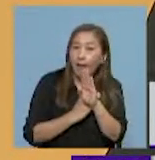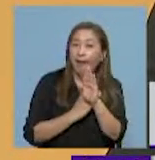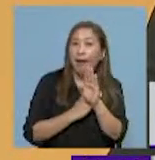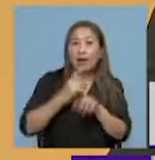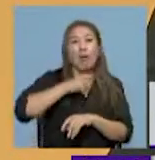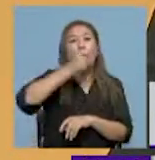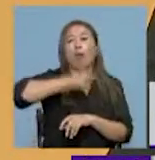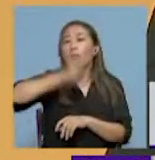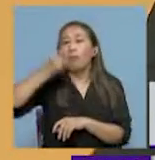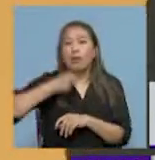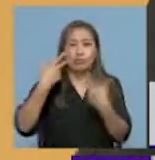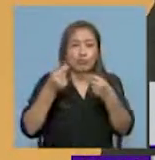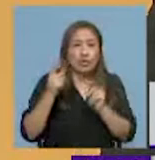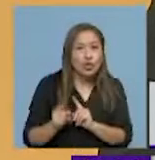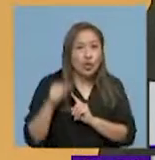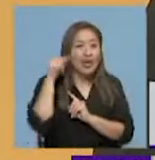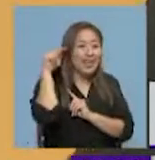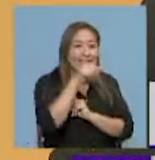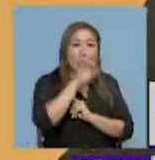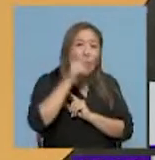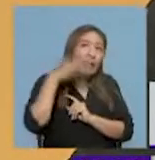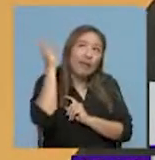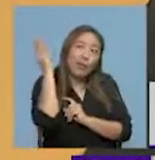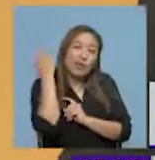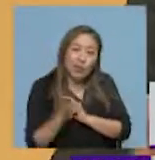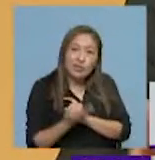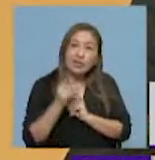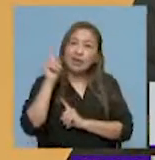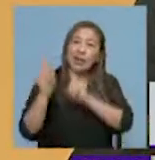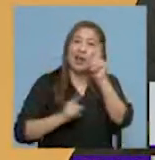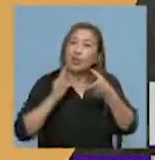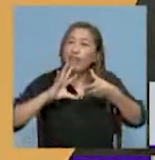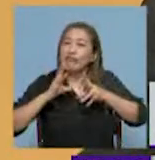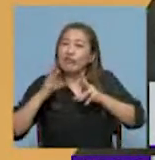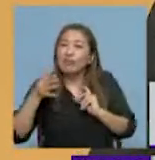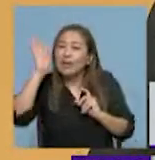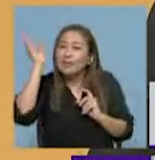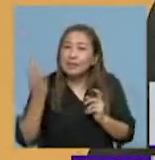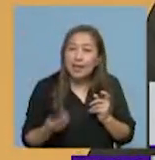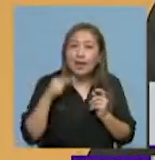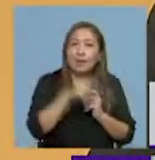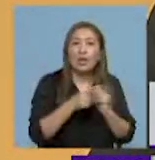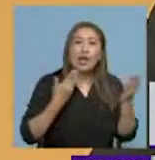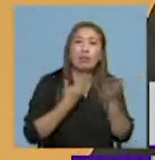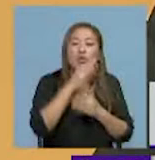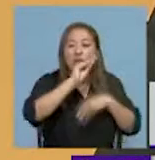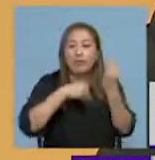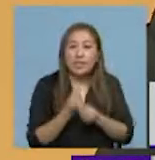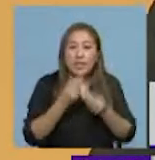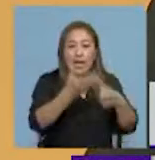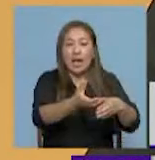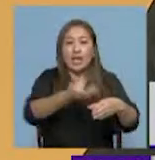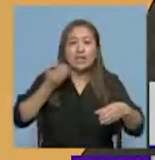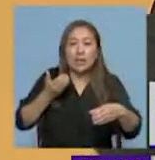declaraciones porque le están llegando a la niña es hoy algunas de alguna u otra manera por más que le hemos pedido a los familiares que el aíslan